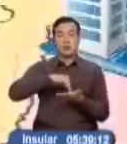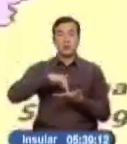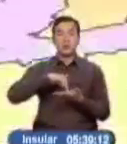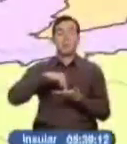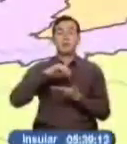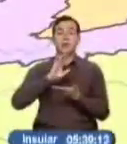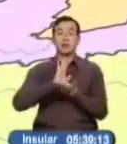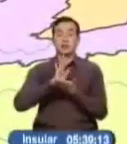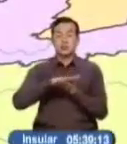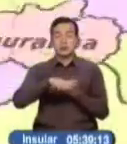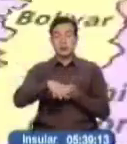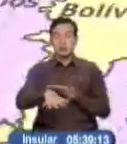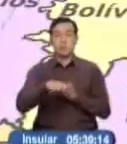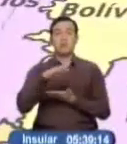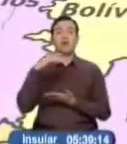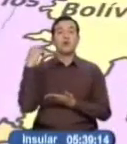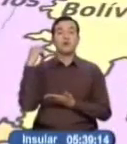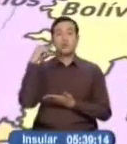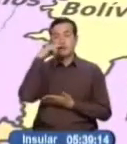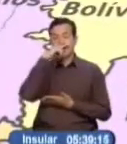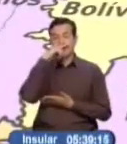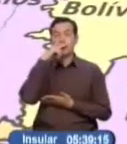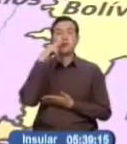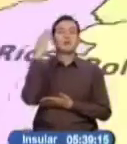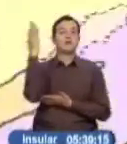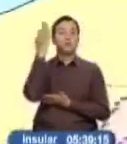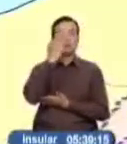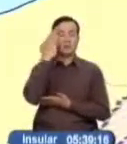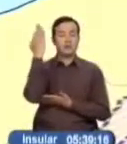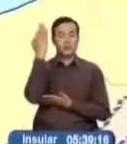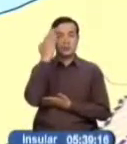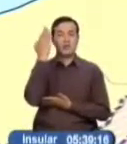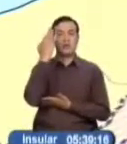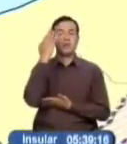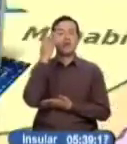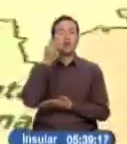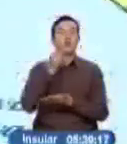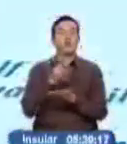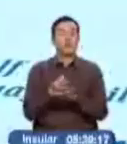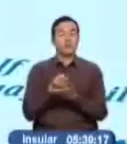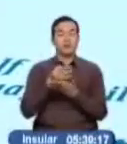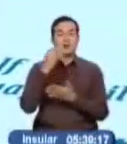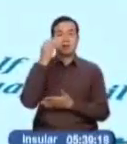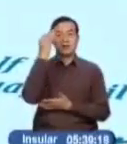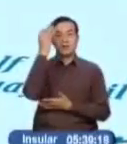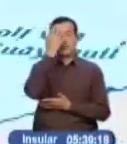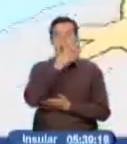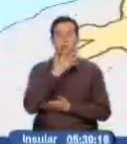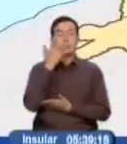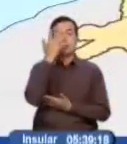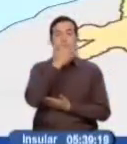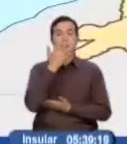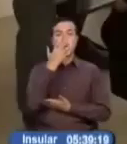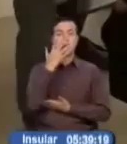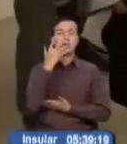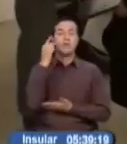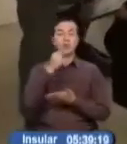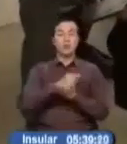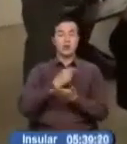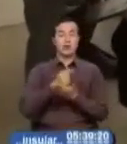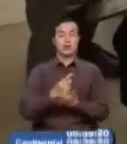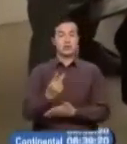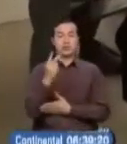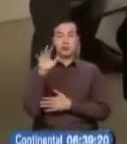sucumbíos tungurahua cotopaxi esmeraldas y dos en guayas uno en el guasmo y otro en monte sinaí